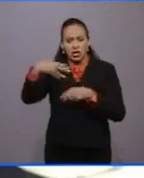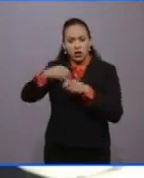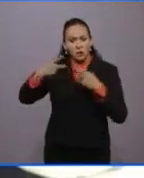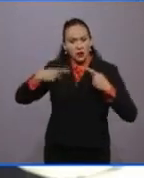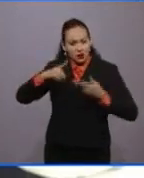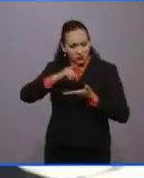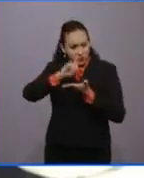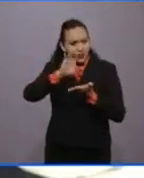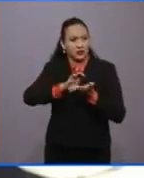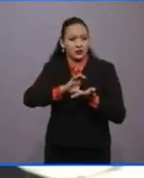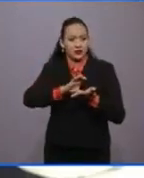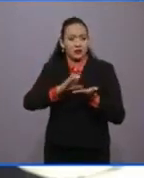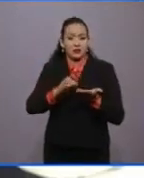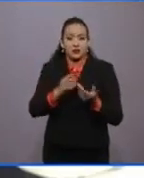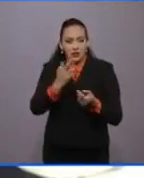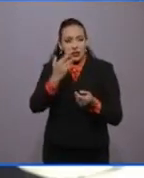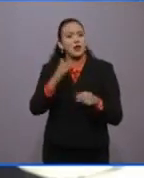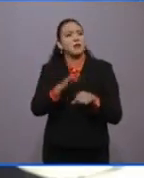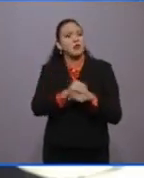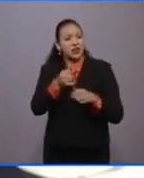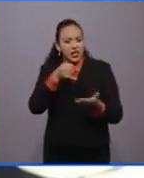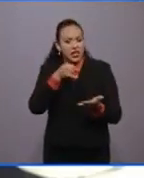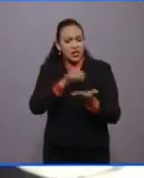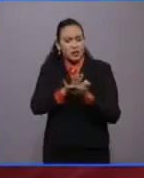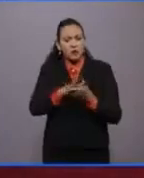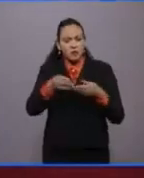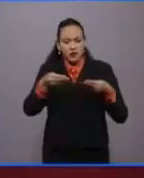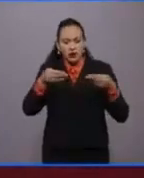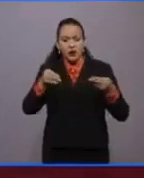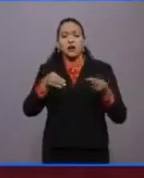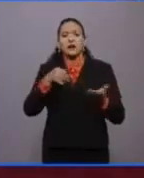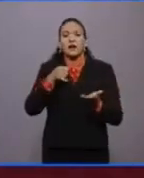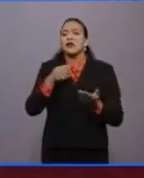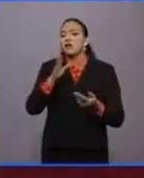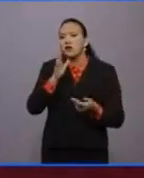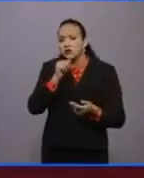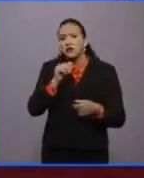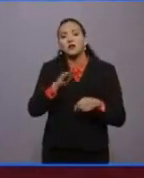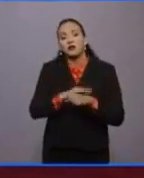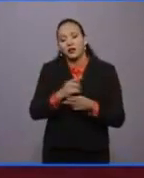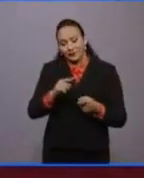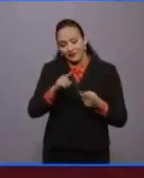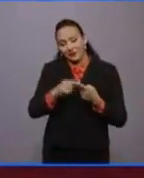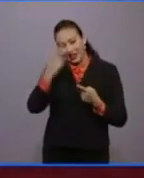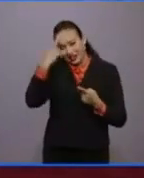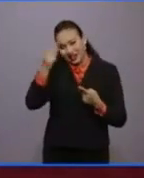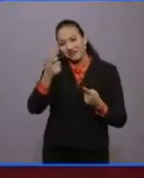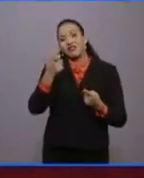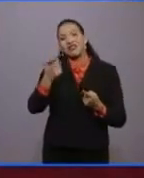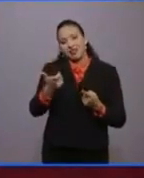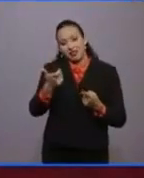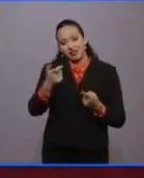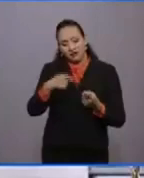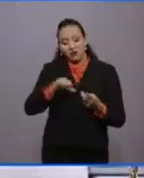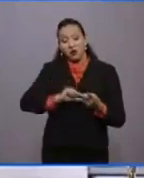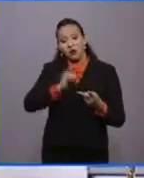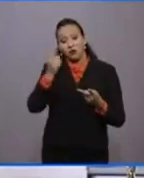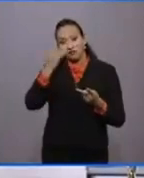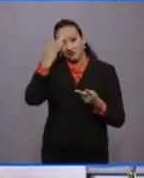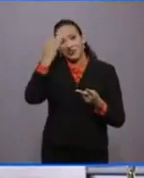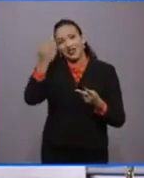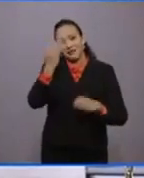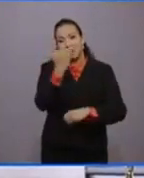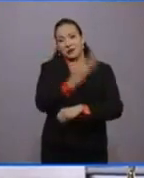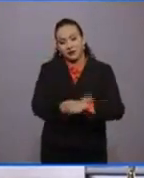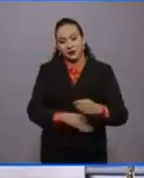discapacidad y las razones que impiden producir boletas en braille por razones de costo y tiempo. La sala determinó que, de acuerdo con la